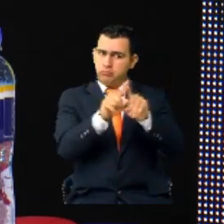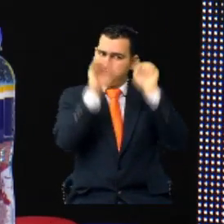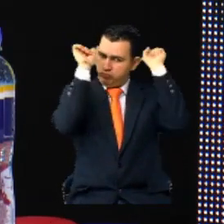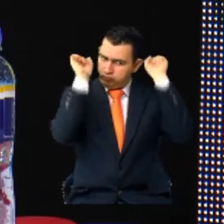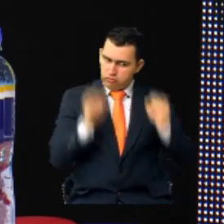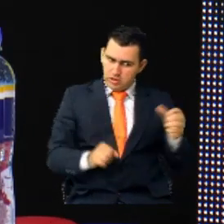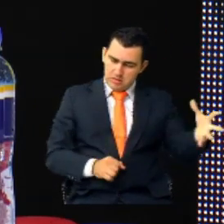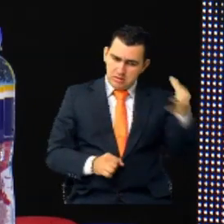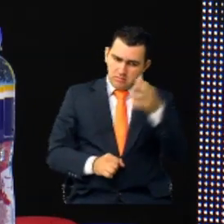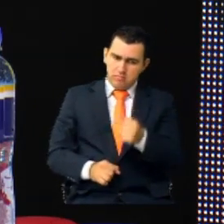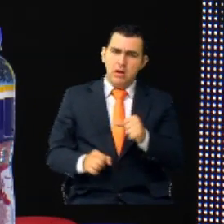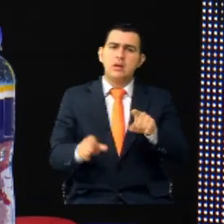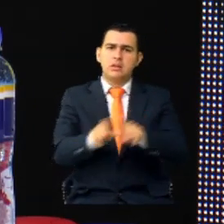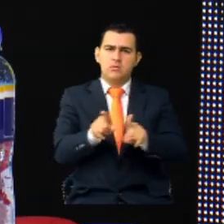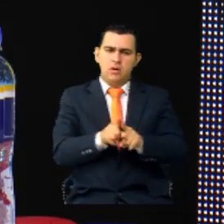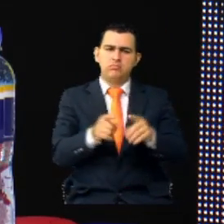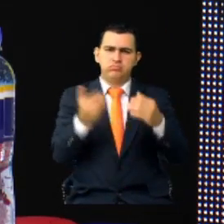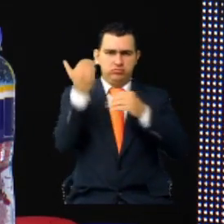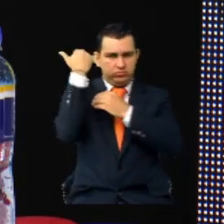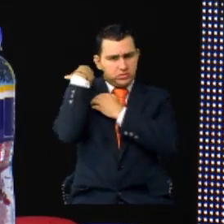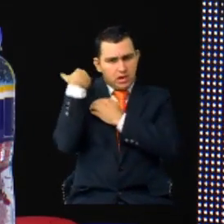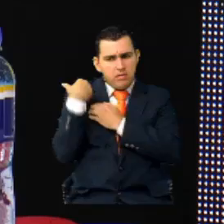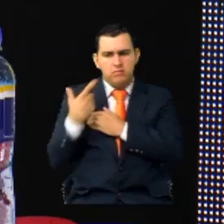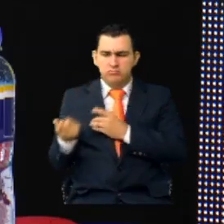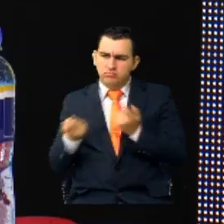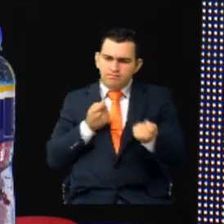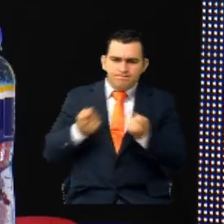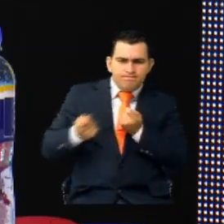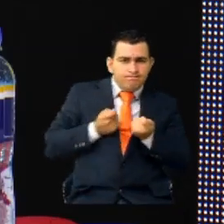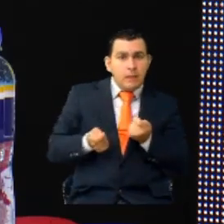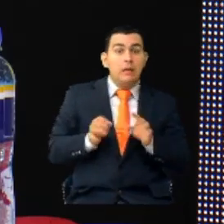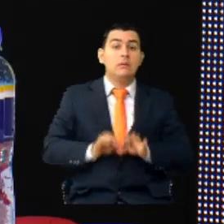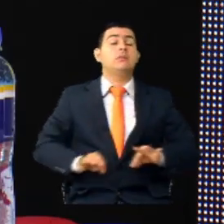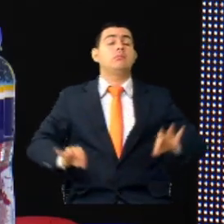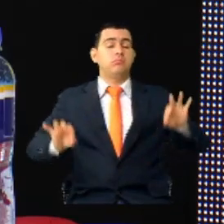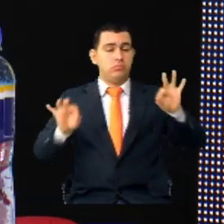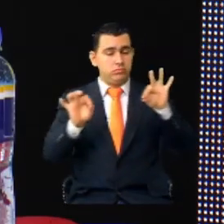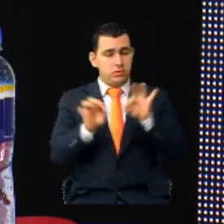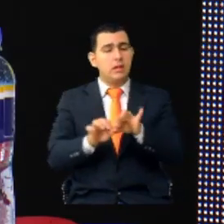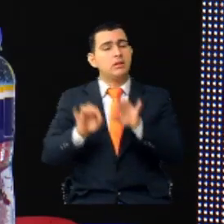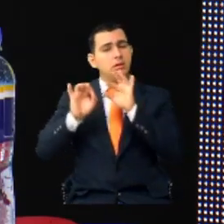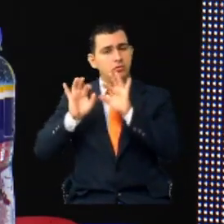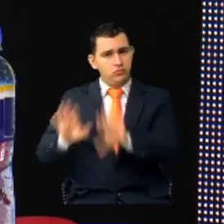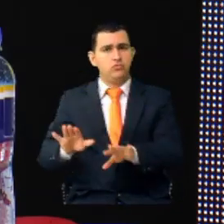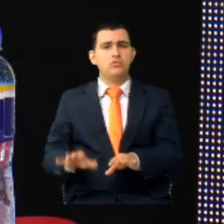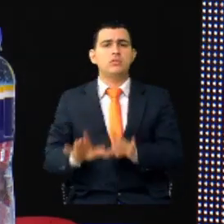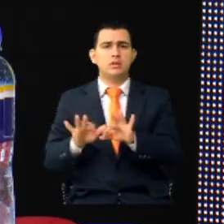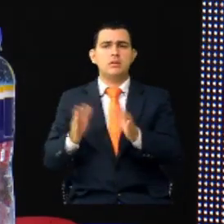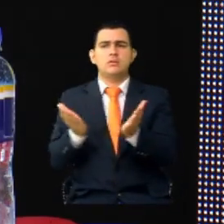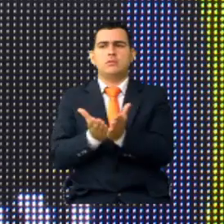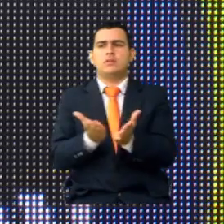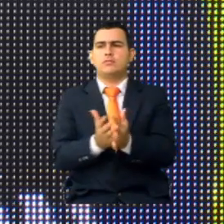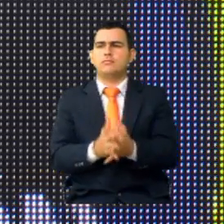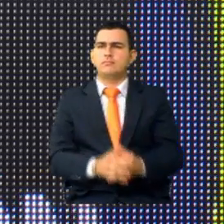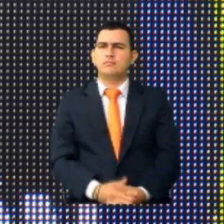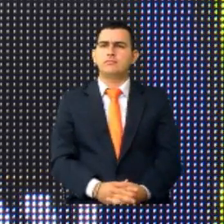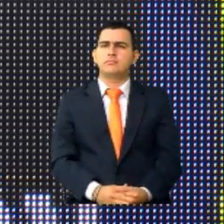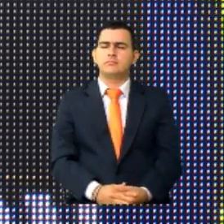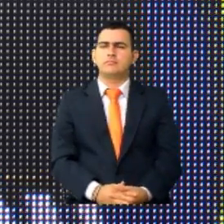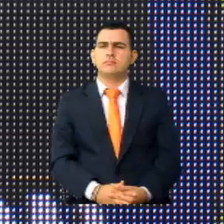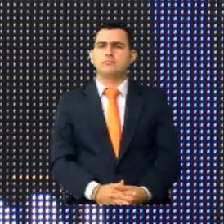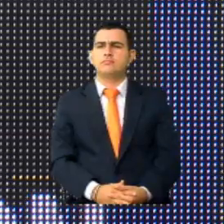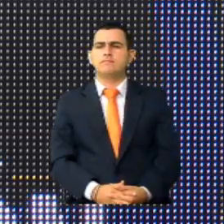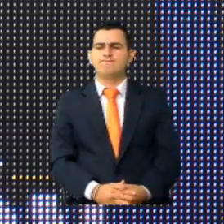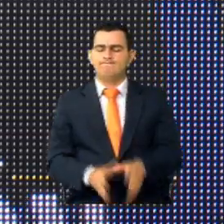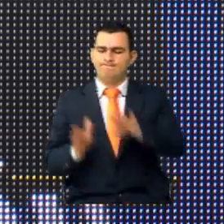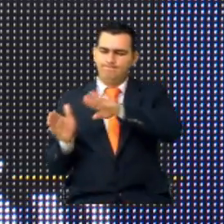formación académica para desempeñar un cargo tan importante como la Secretaría de Educación. Es el turno ahora